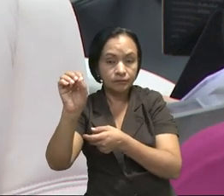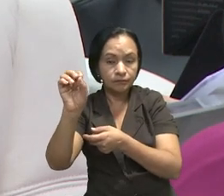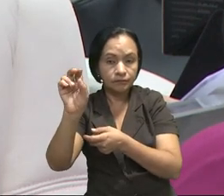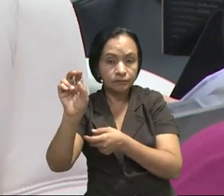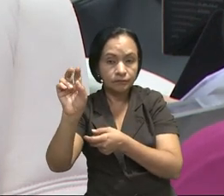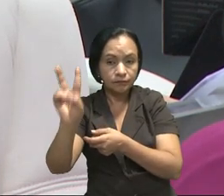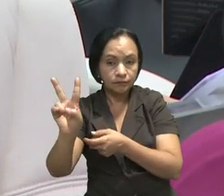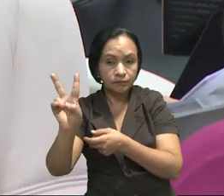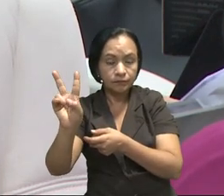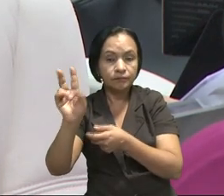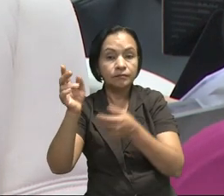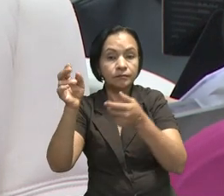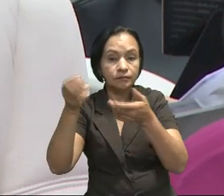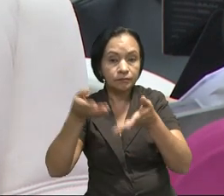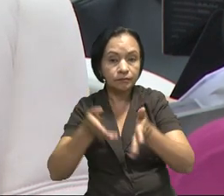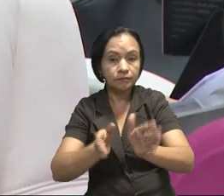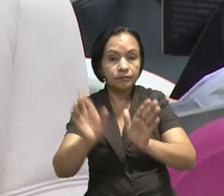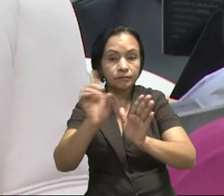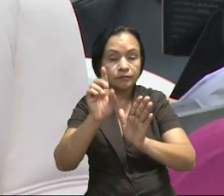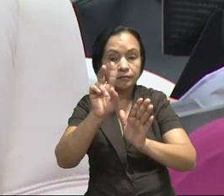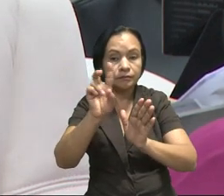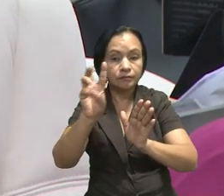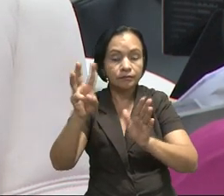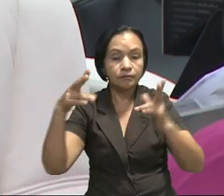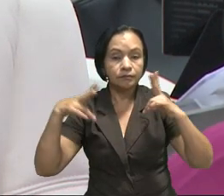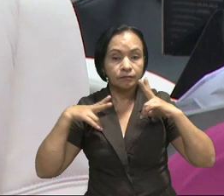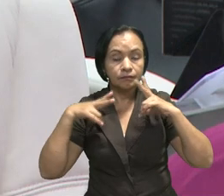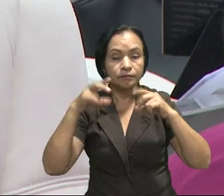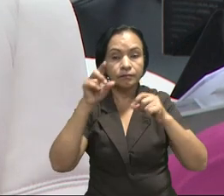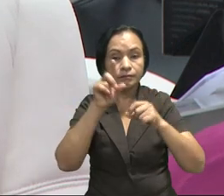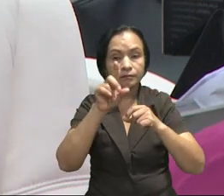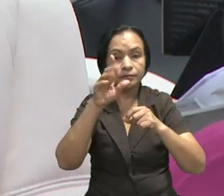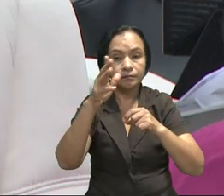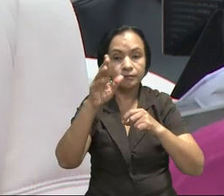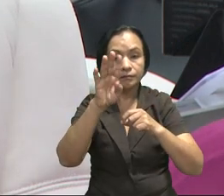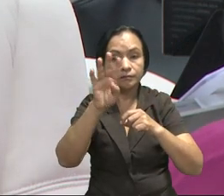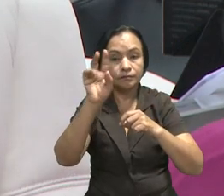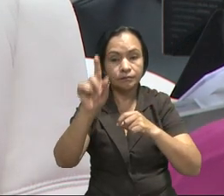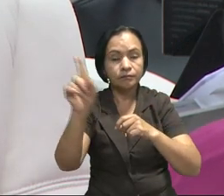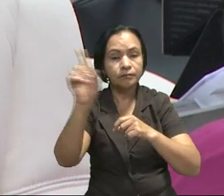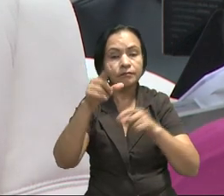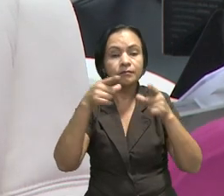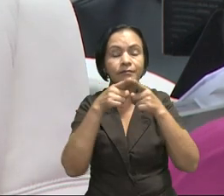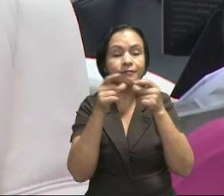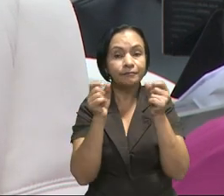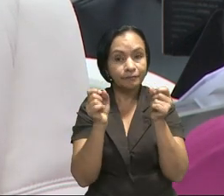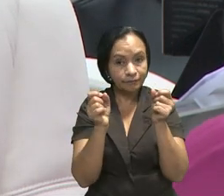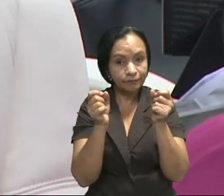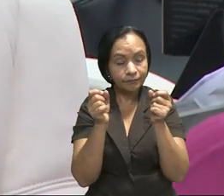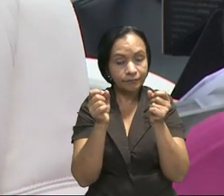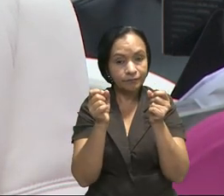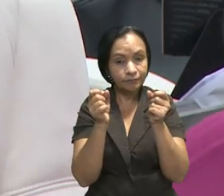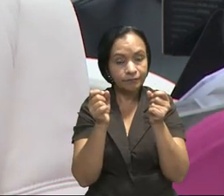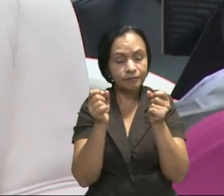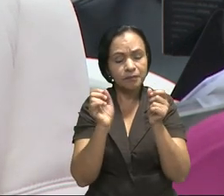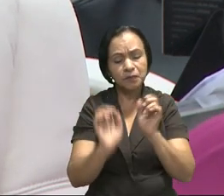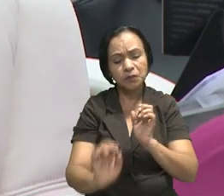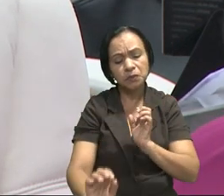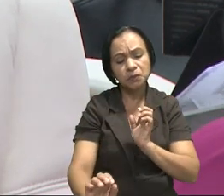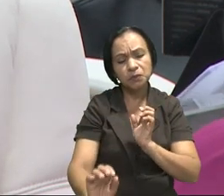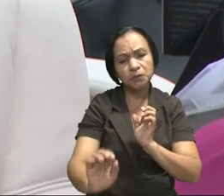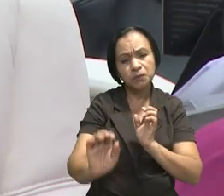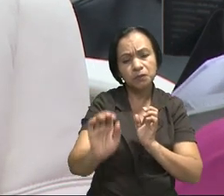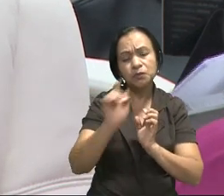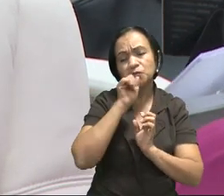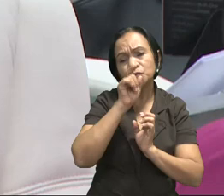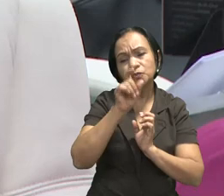001-230441-4-0-V, nació el 23 de abril de 1941 en el municipio de Managua. Desde su infancia mostró interés